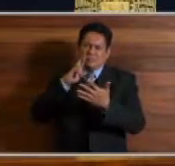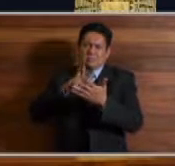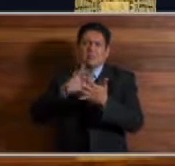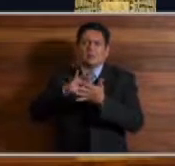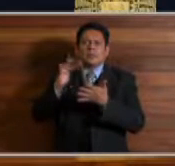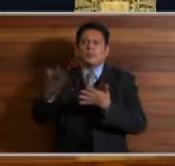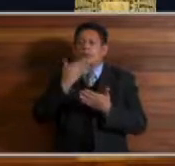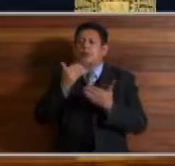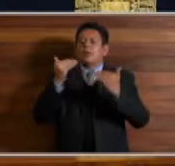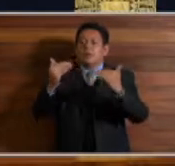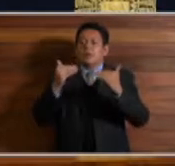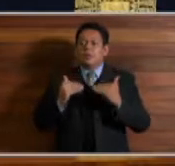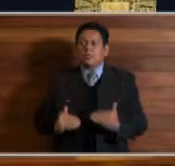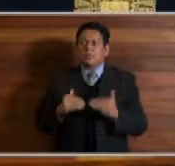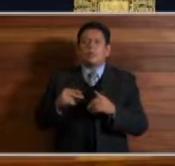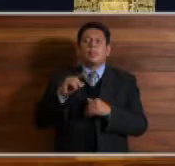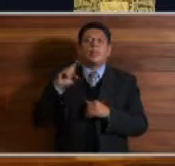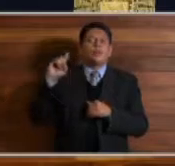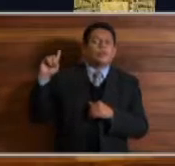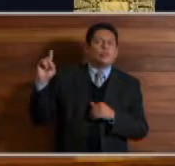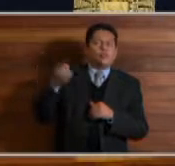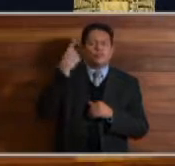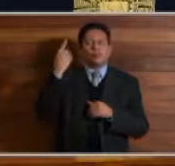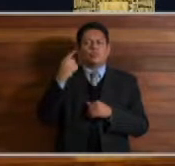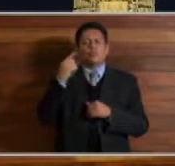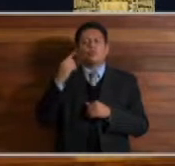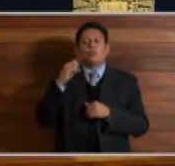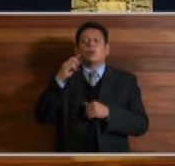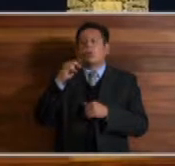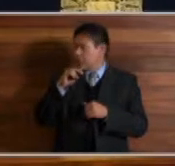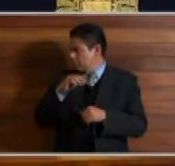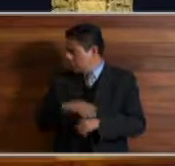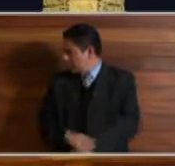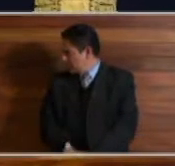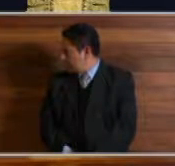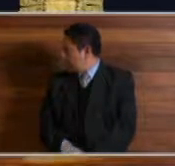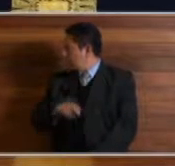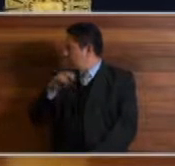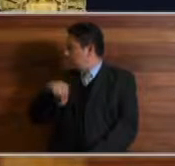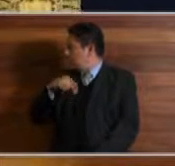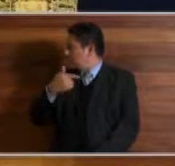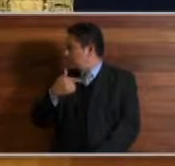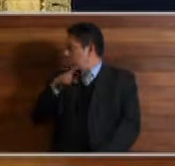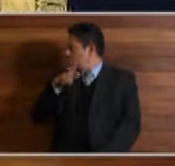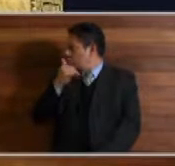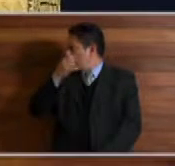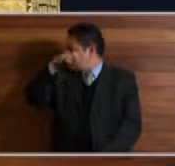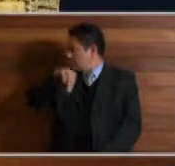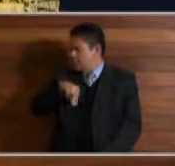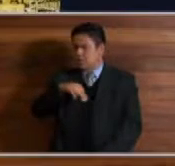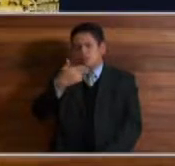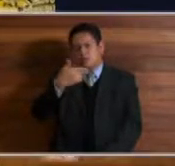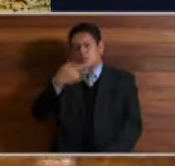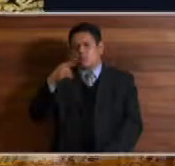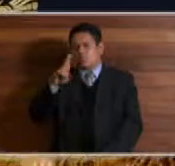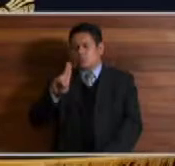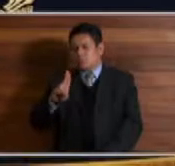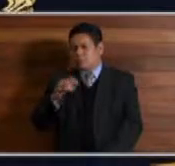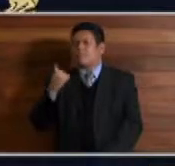doctor Dong Nguyen para que nos haga favor de decirnos